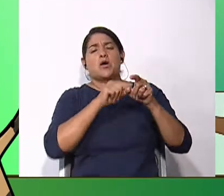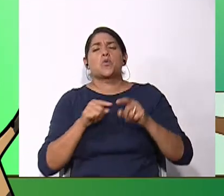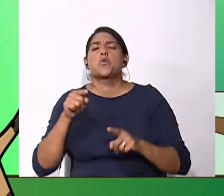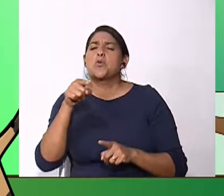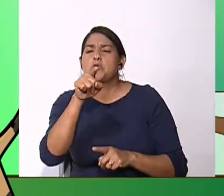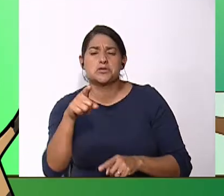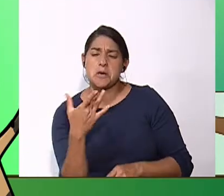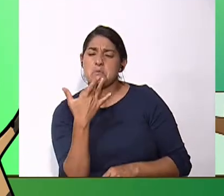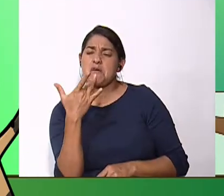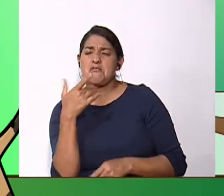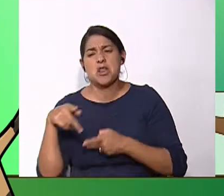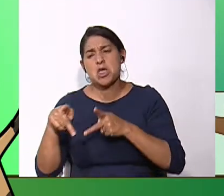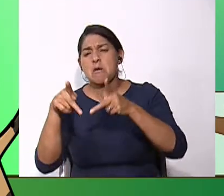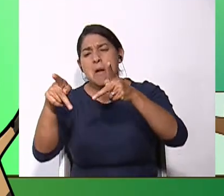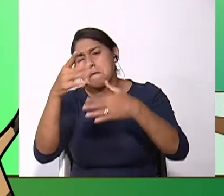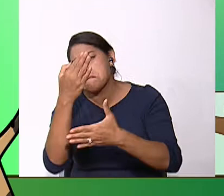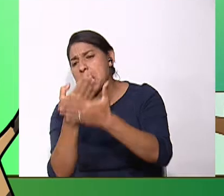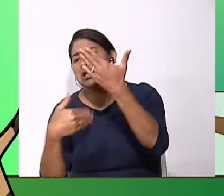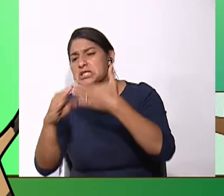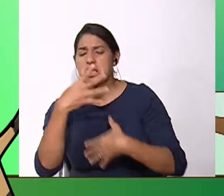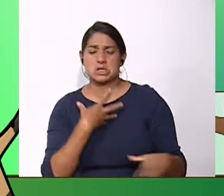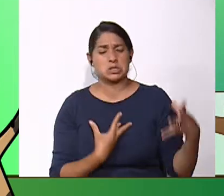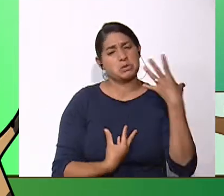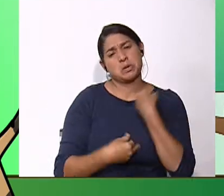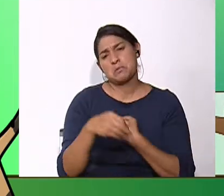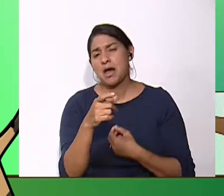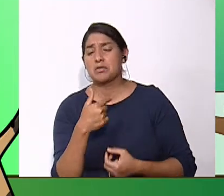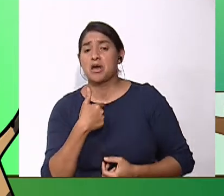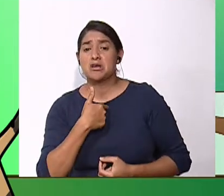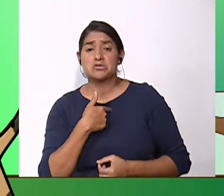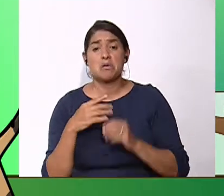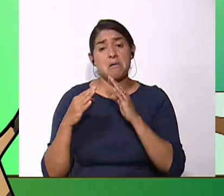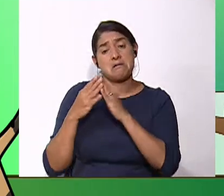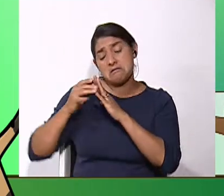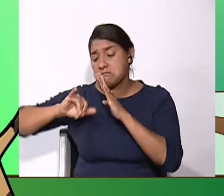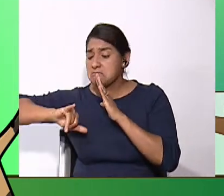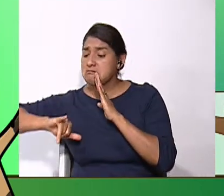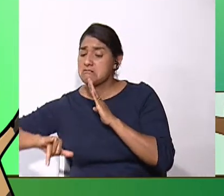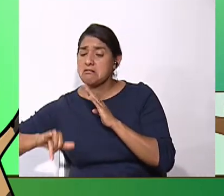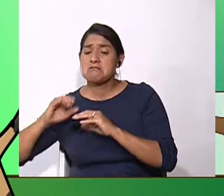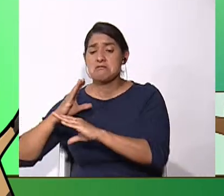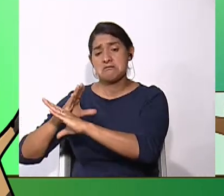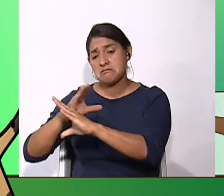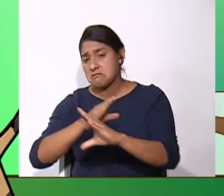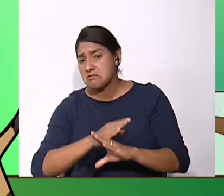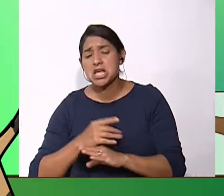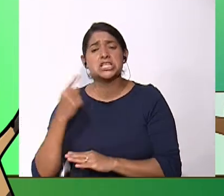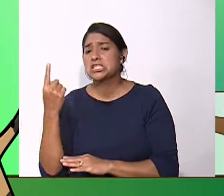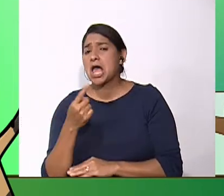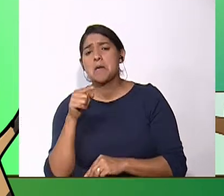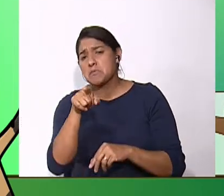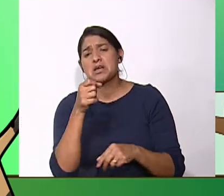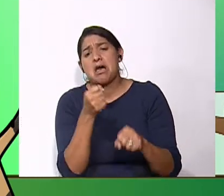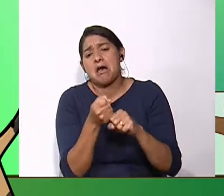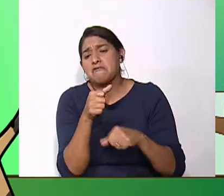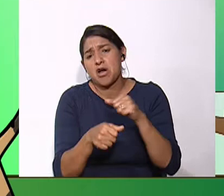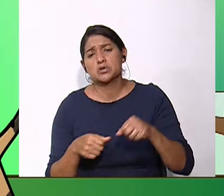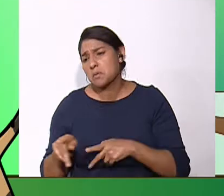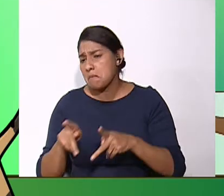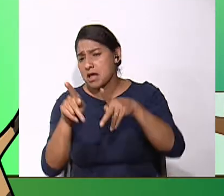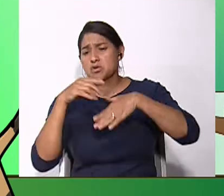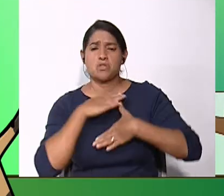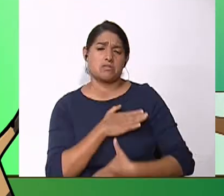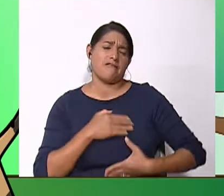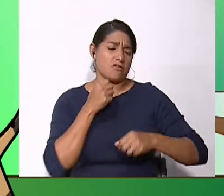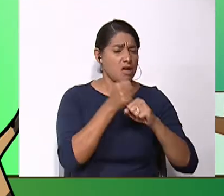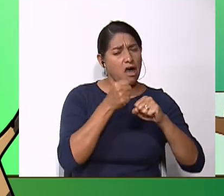quien salía y sufría en todo momento, mientras que el otro perro, el cuidador, sin hacer nada, disfrutaba de su trabajo